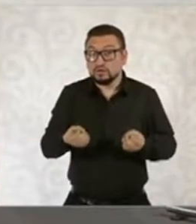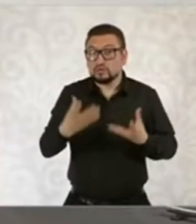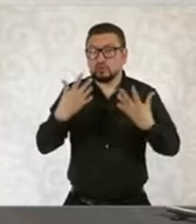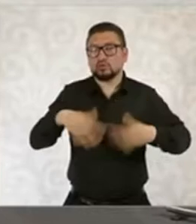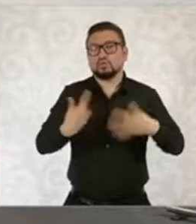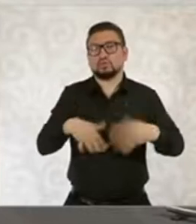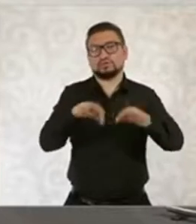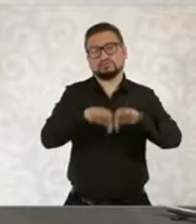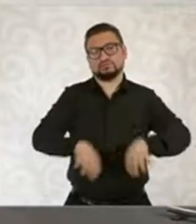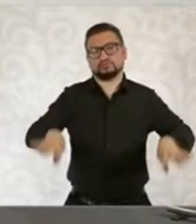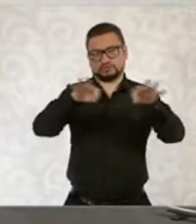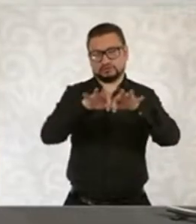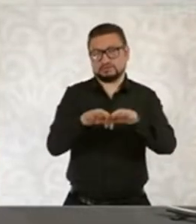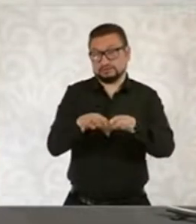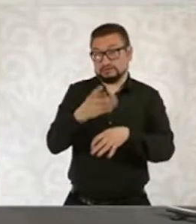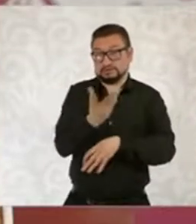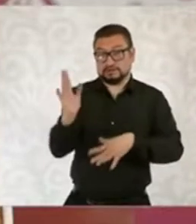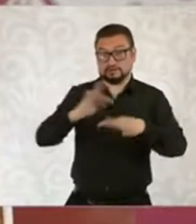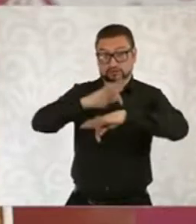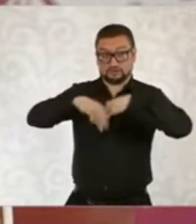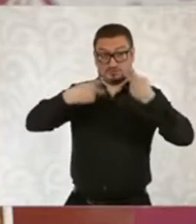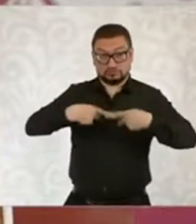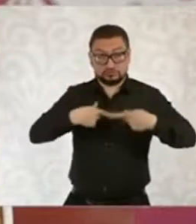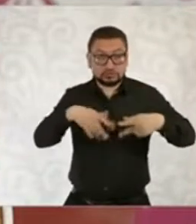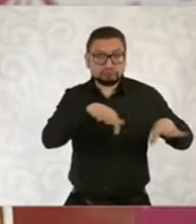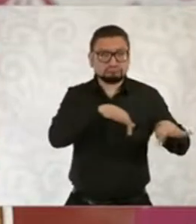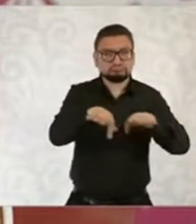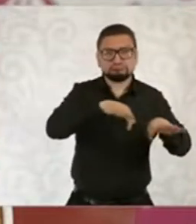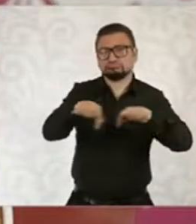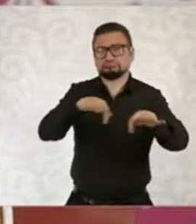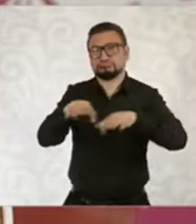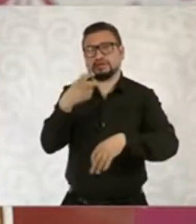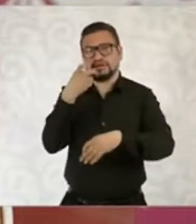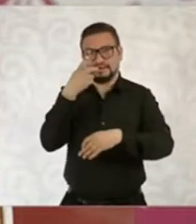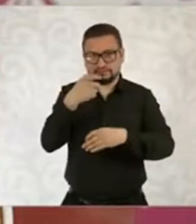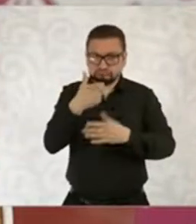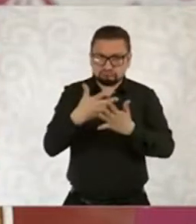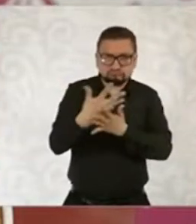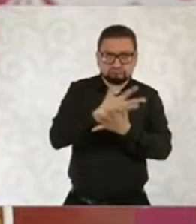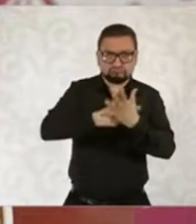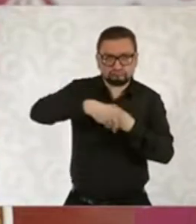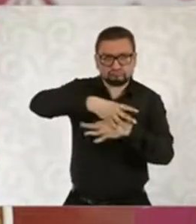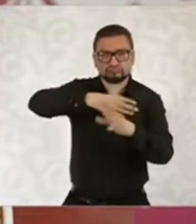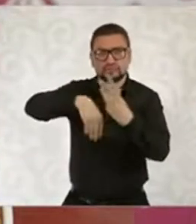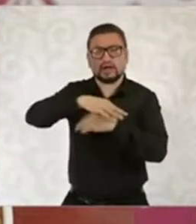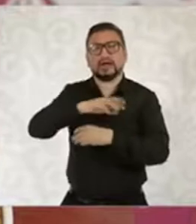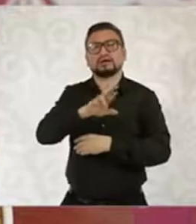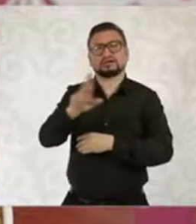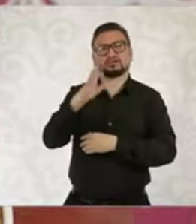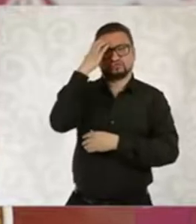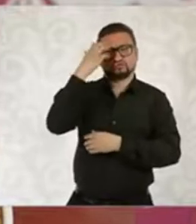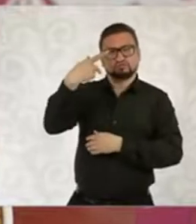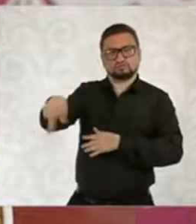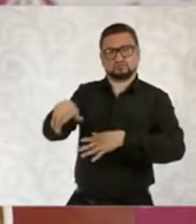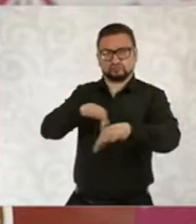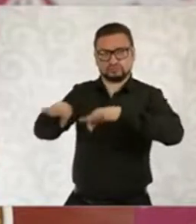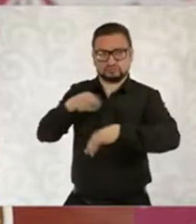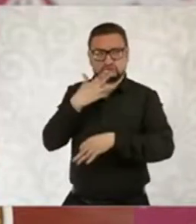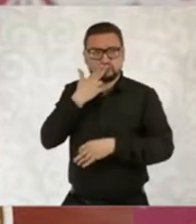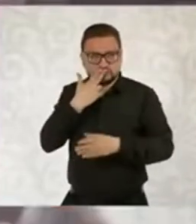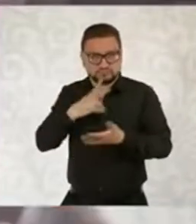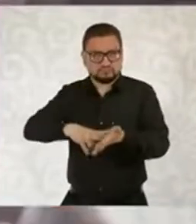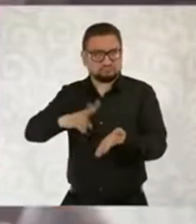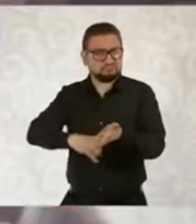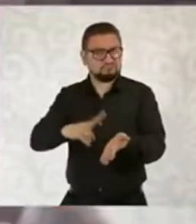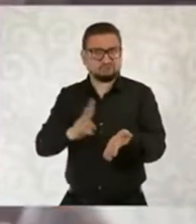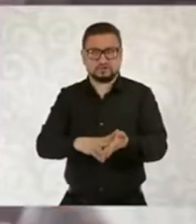muy importante de personas que se emplean y se desarrollan en esta economía y nos permite reconocer el trabajo de